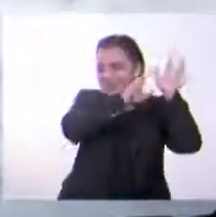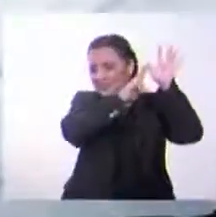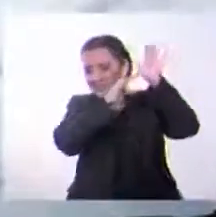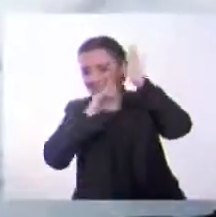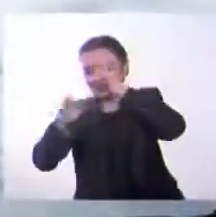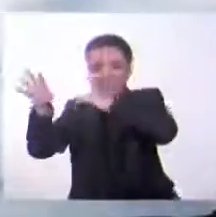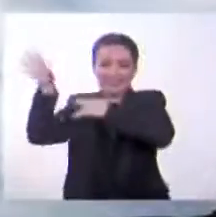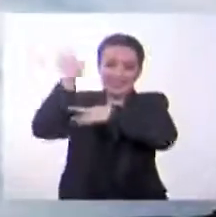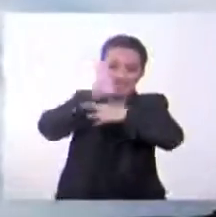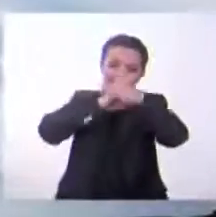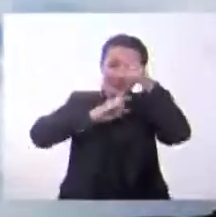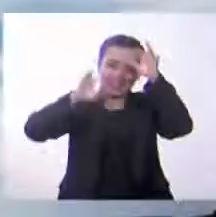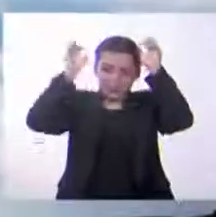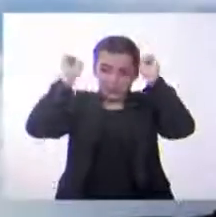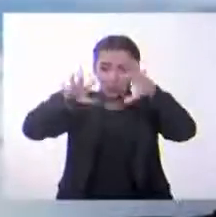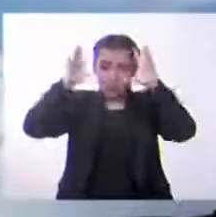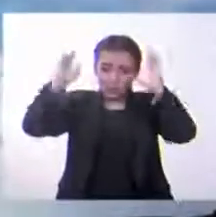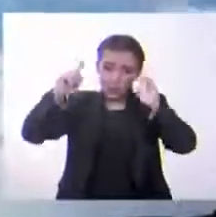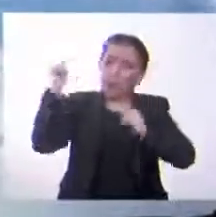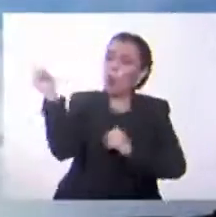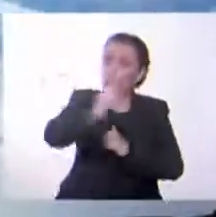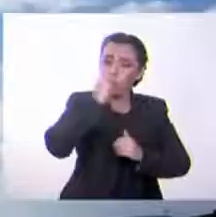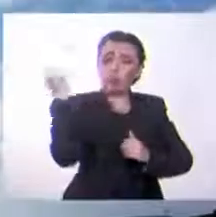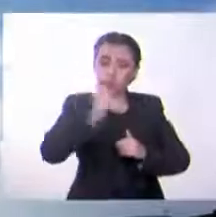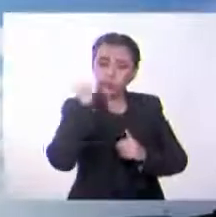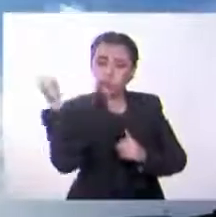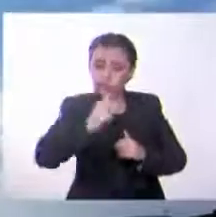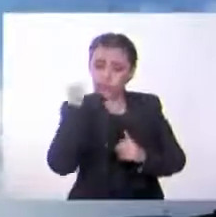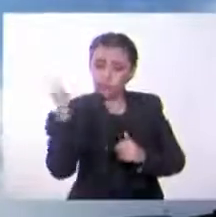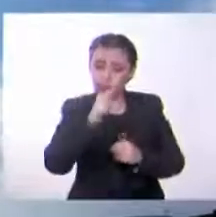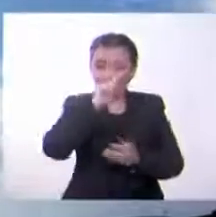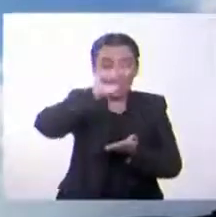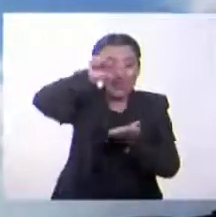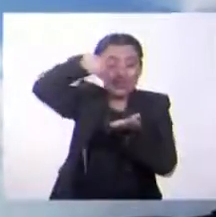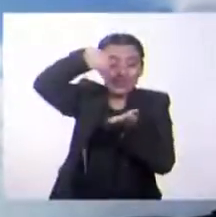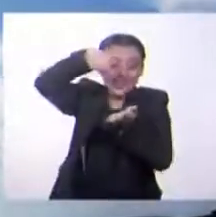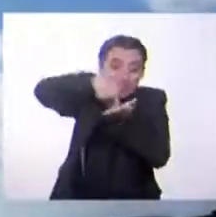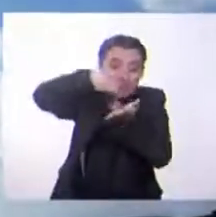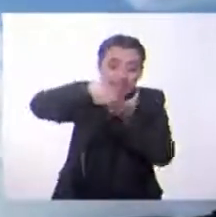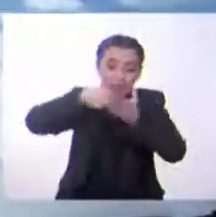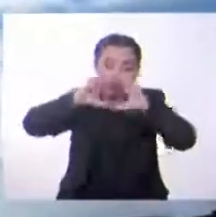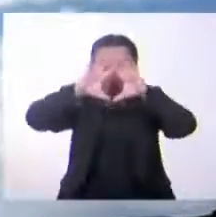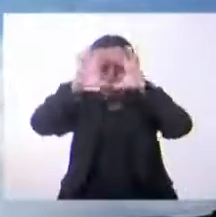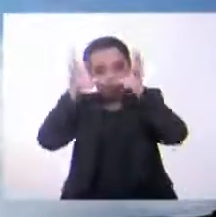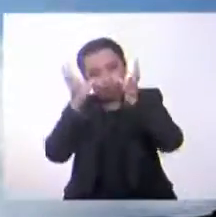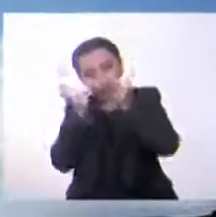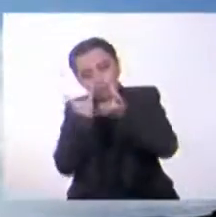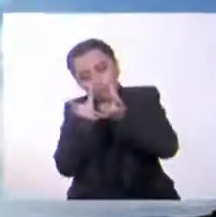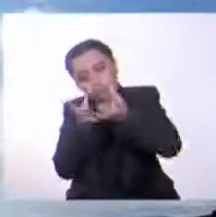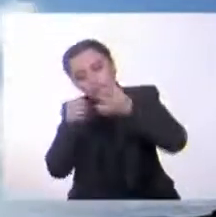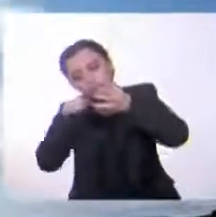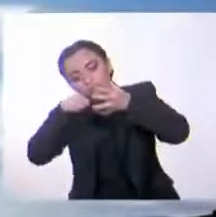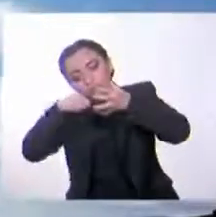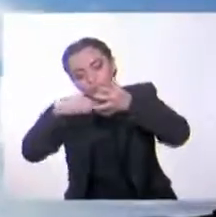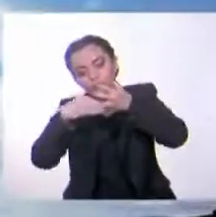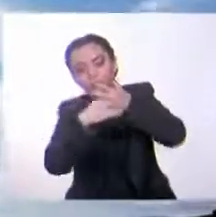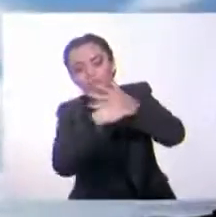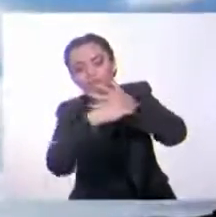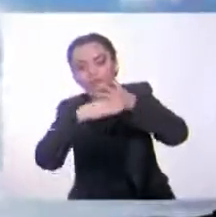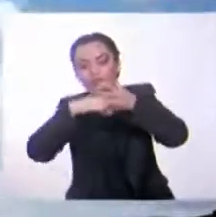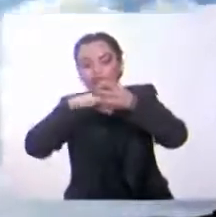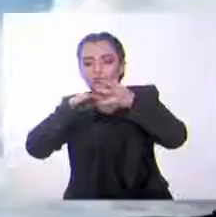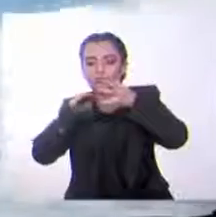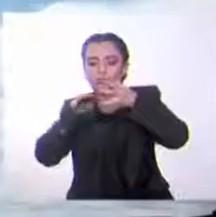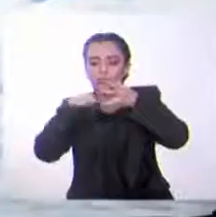generan en la franja precisamente central del planeta y empiezan a ascender hacia las regiones